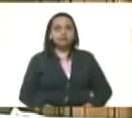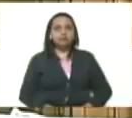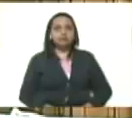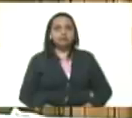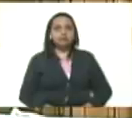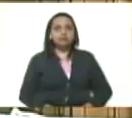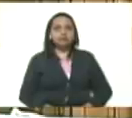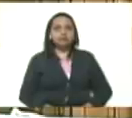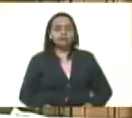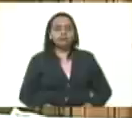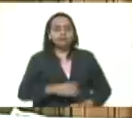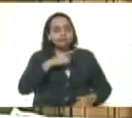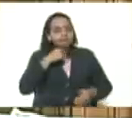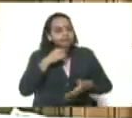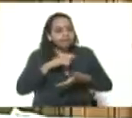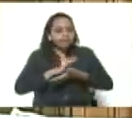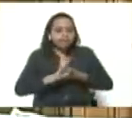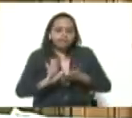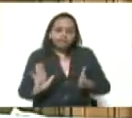etcétera. Y nos dejó.